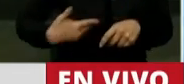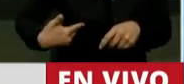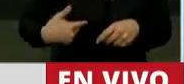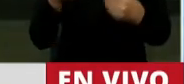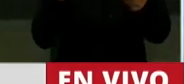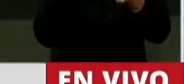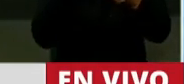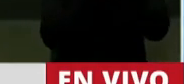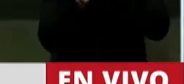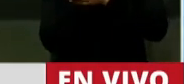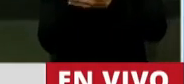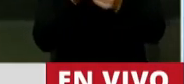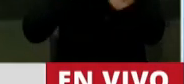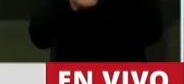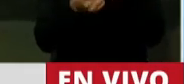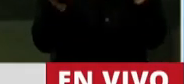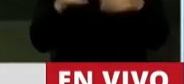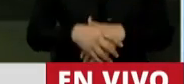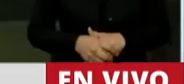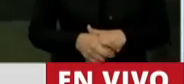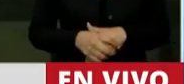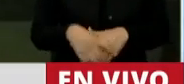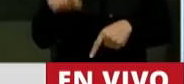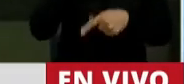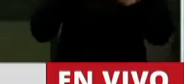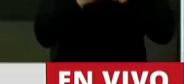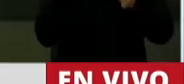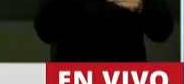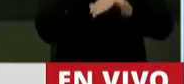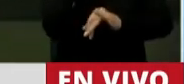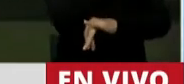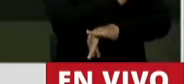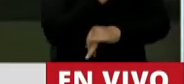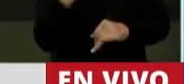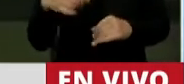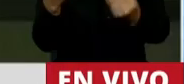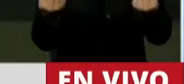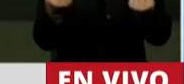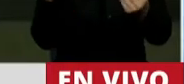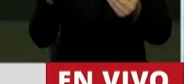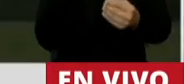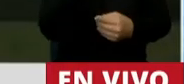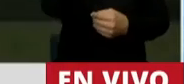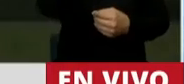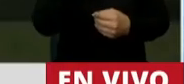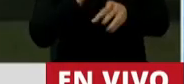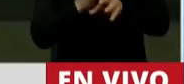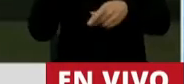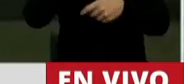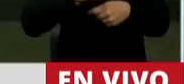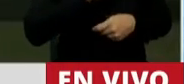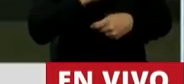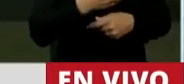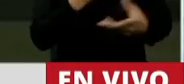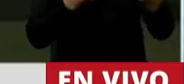ayudar en este momento. No, todo lo contrario, se fueron a comunicar de que no estaban dispuestos a hacer ningún aporte